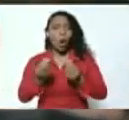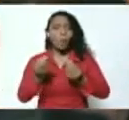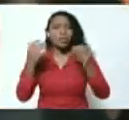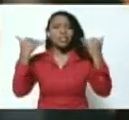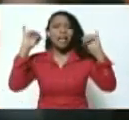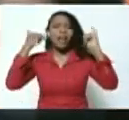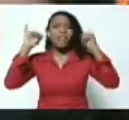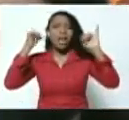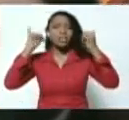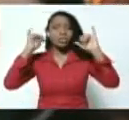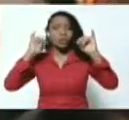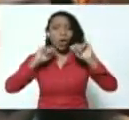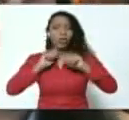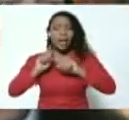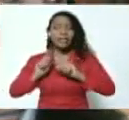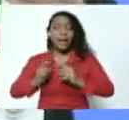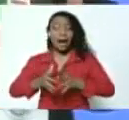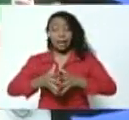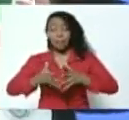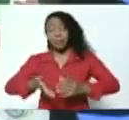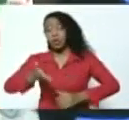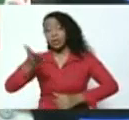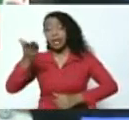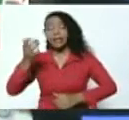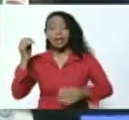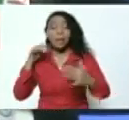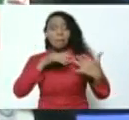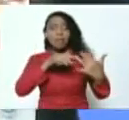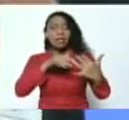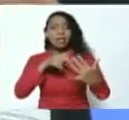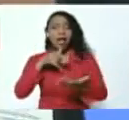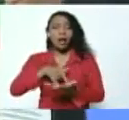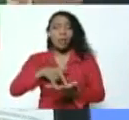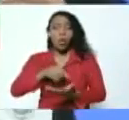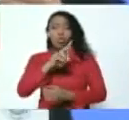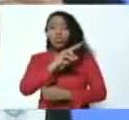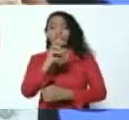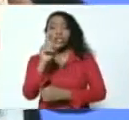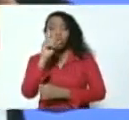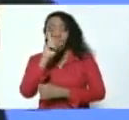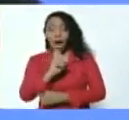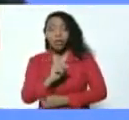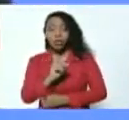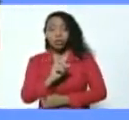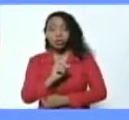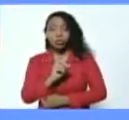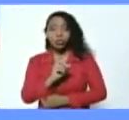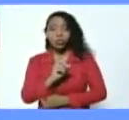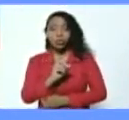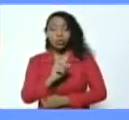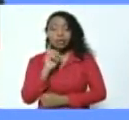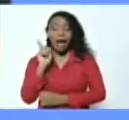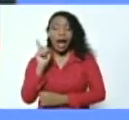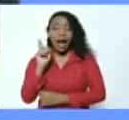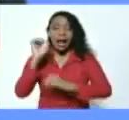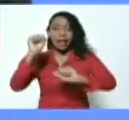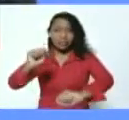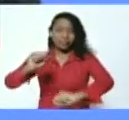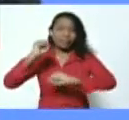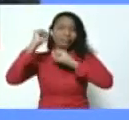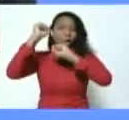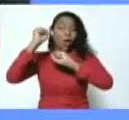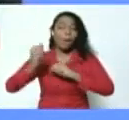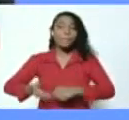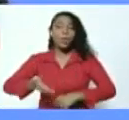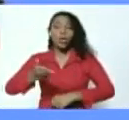conmemoración de esa gloriosa batalla de Carabobo. 200 años de aquel triunfo tan